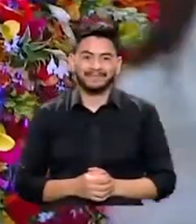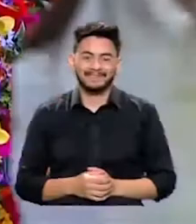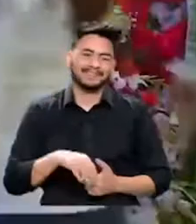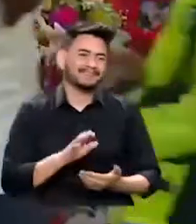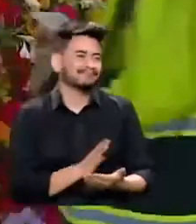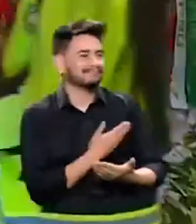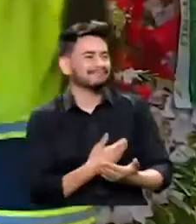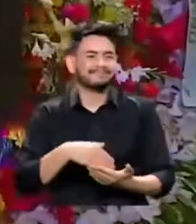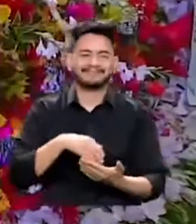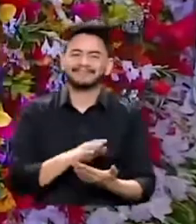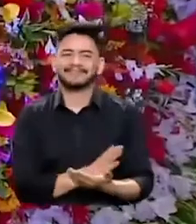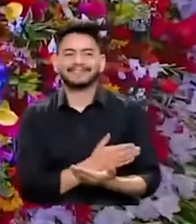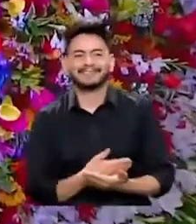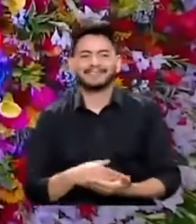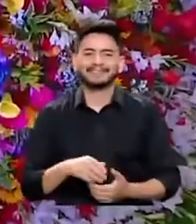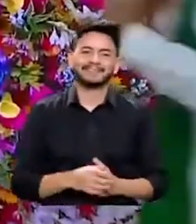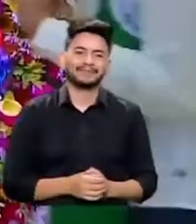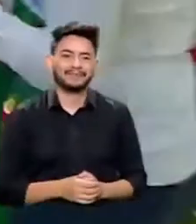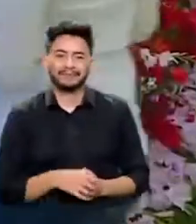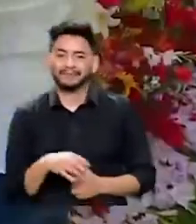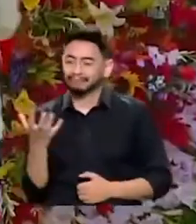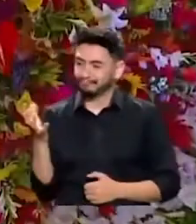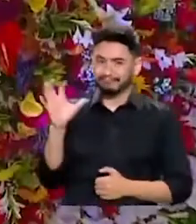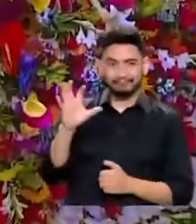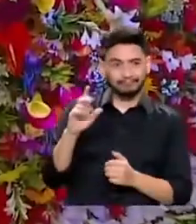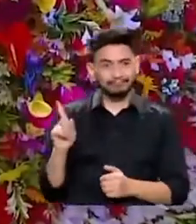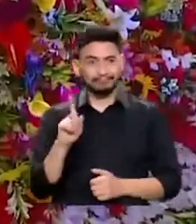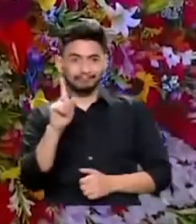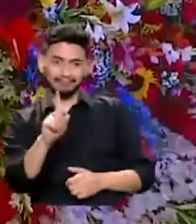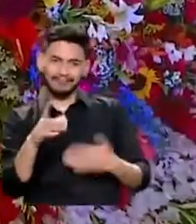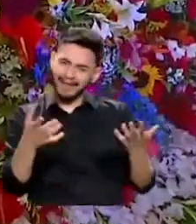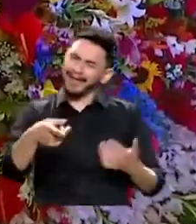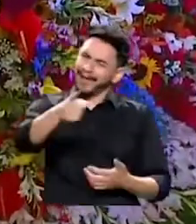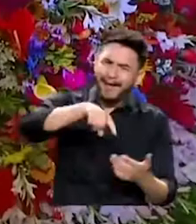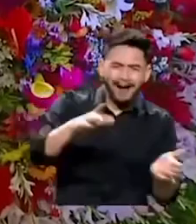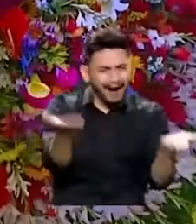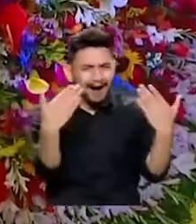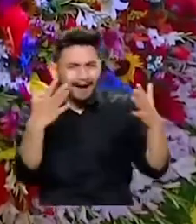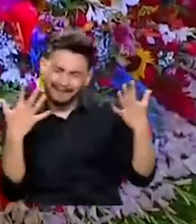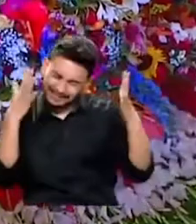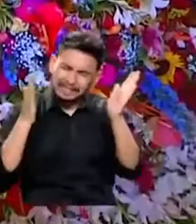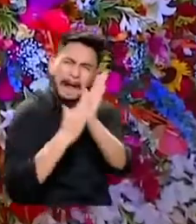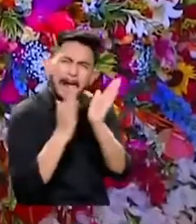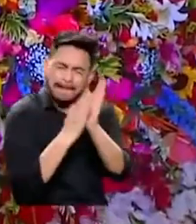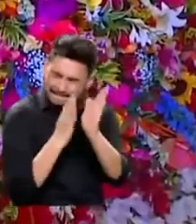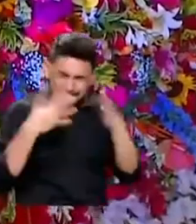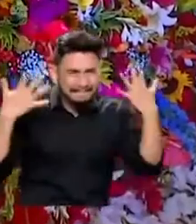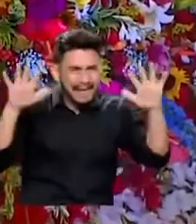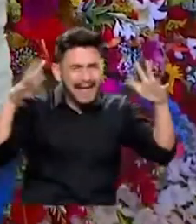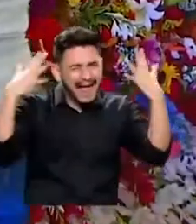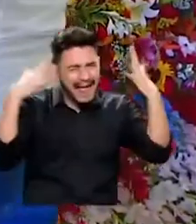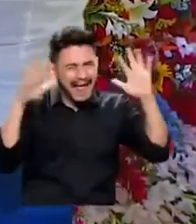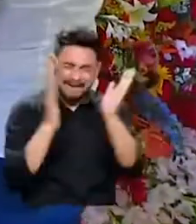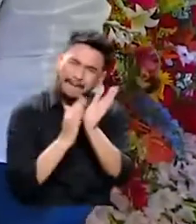El jurado le entrega el gallardete y es el momento de los aplausos. Duro para Joaquín Emilio Zapata